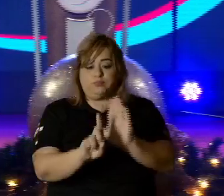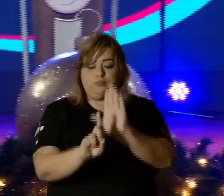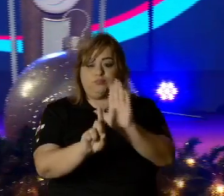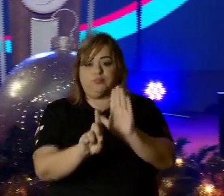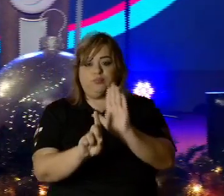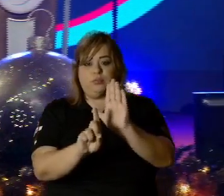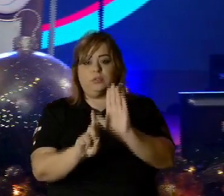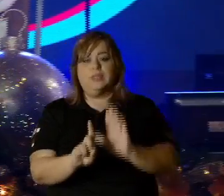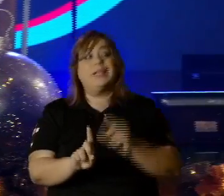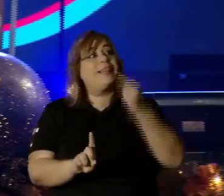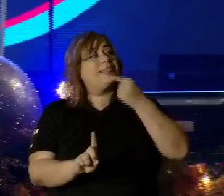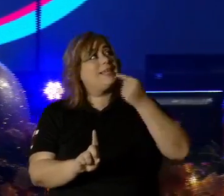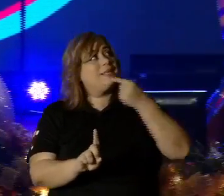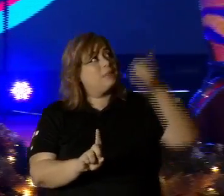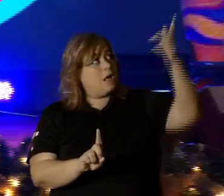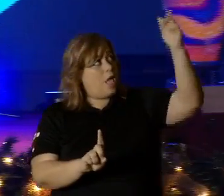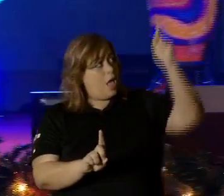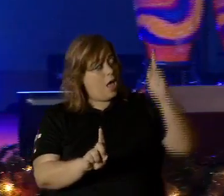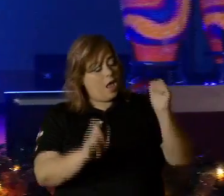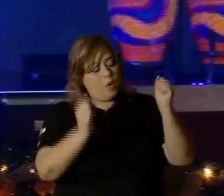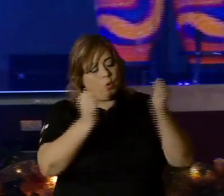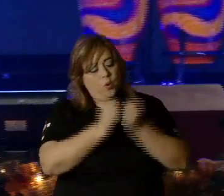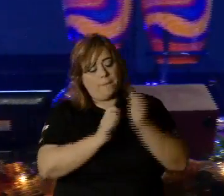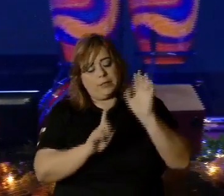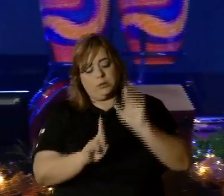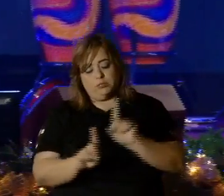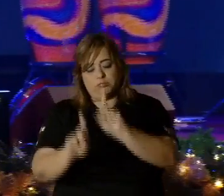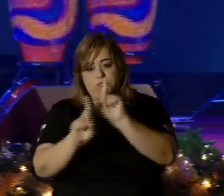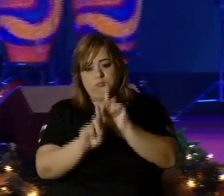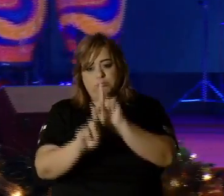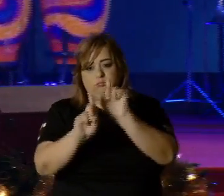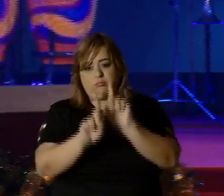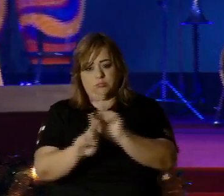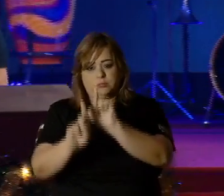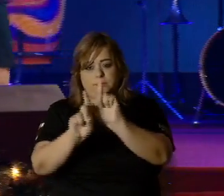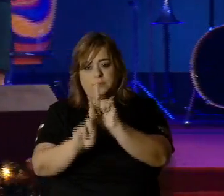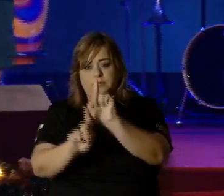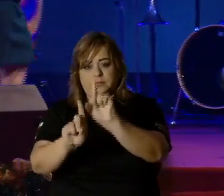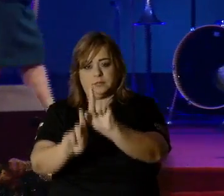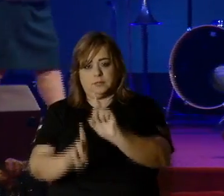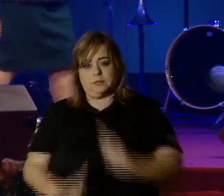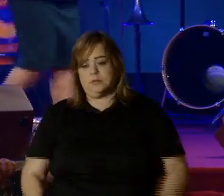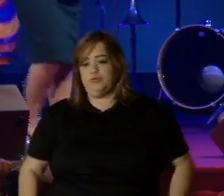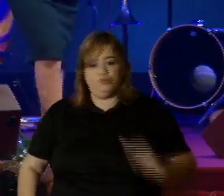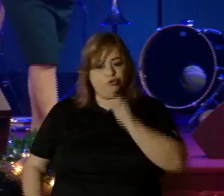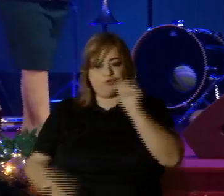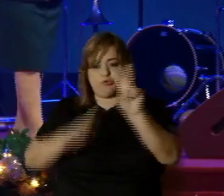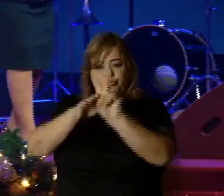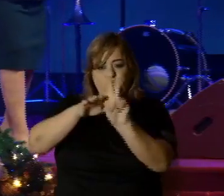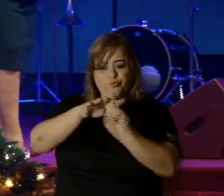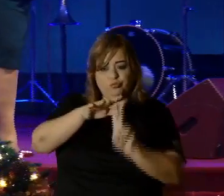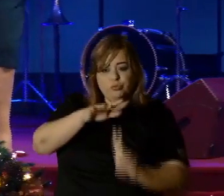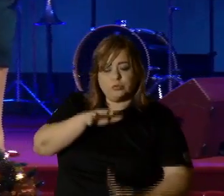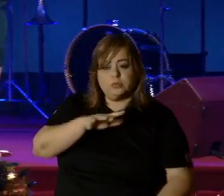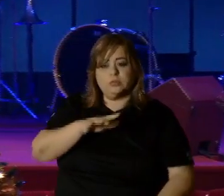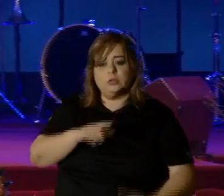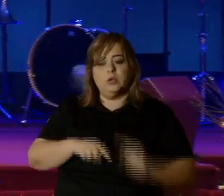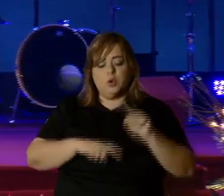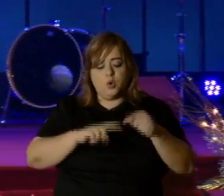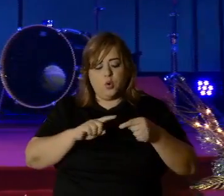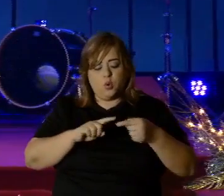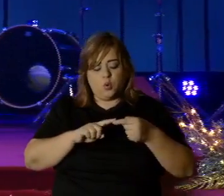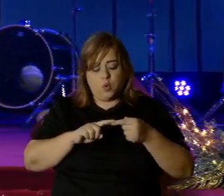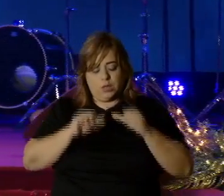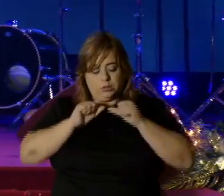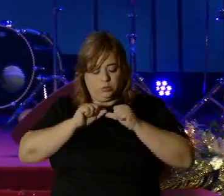Yo estaré contigo. Y si por los ríos, no te anegarán, no te anegarán. Tú no te vas a ahogar de ninguna manera. Cuando pases,